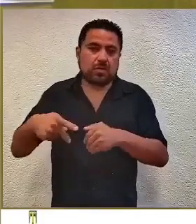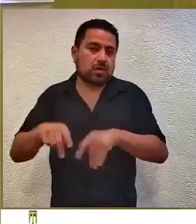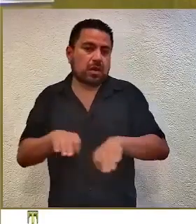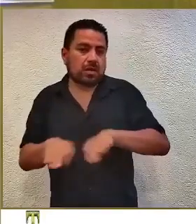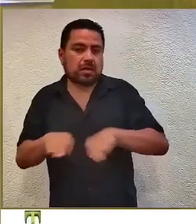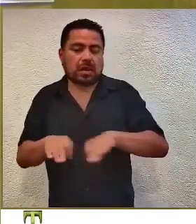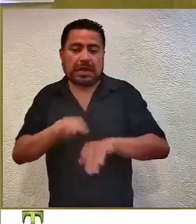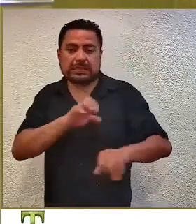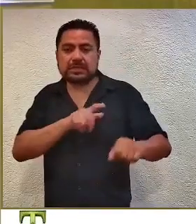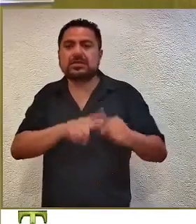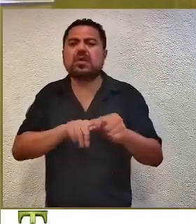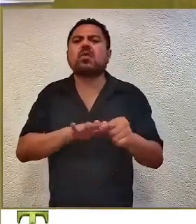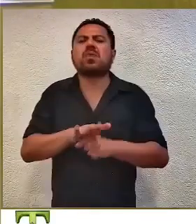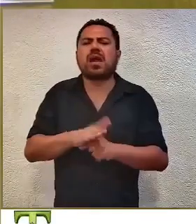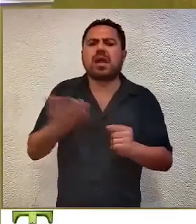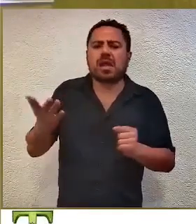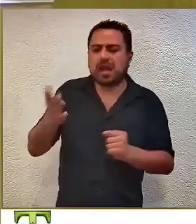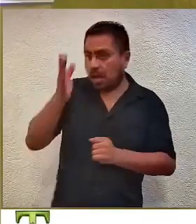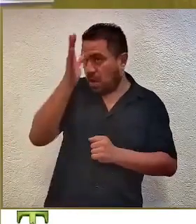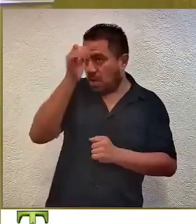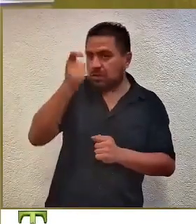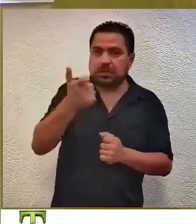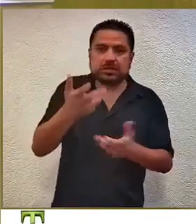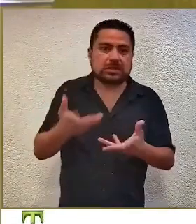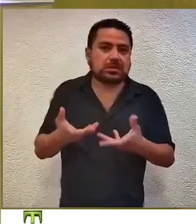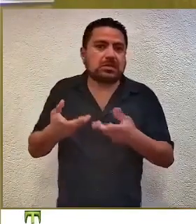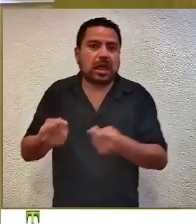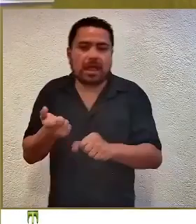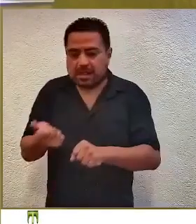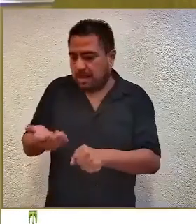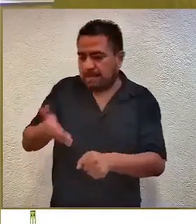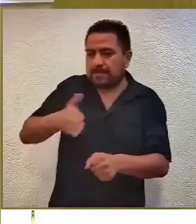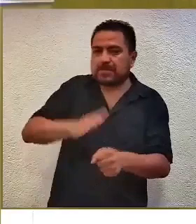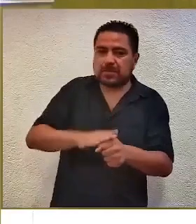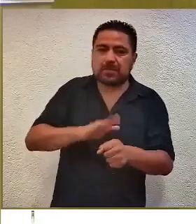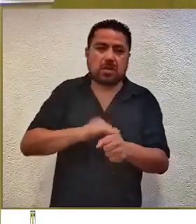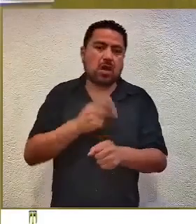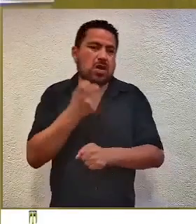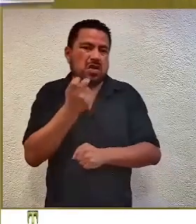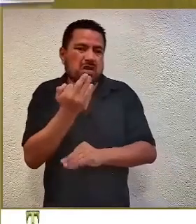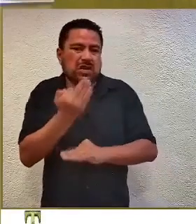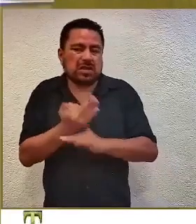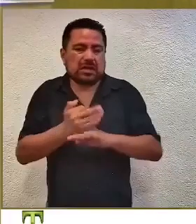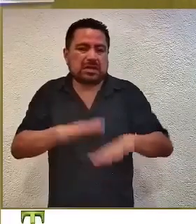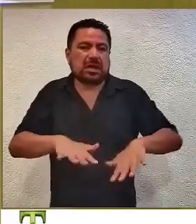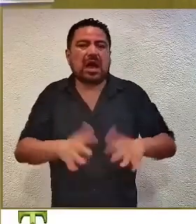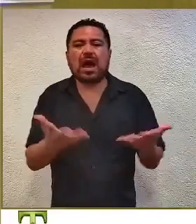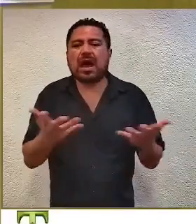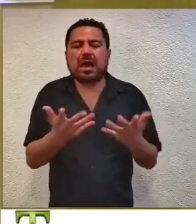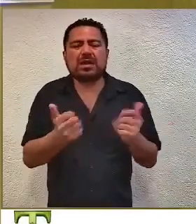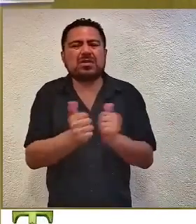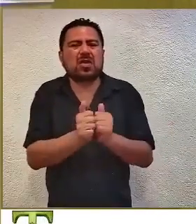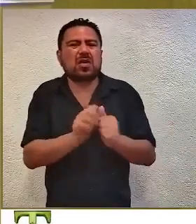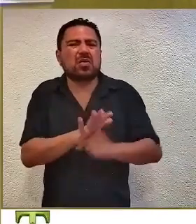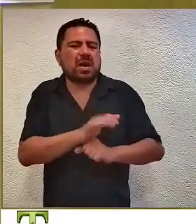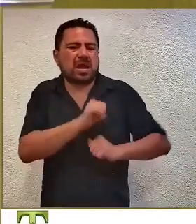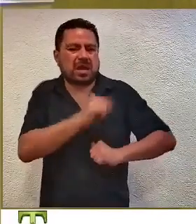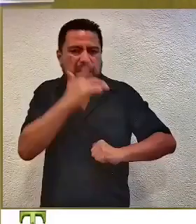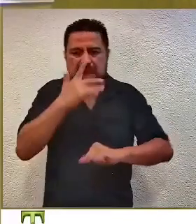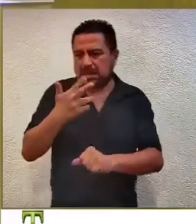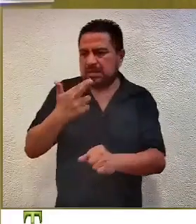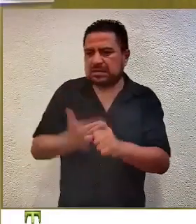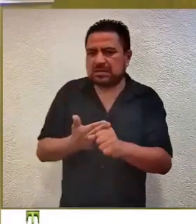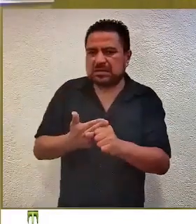el caso específico, en el concepto de gasto corriente de administración, por lo que dicho acto se ejecutó dentro del ejercicio de sus atribuciones como